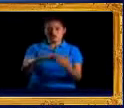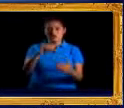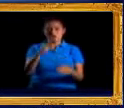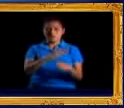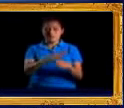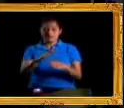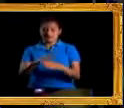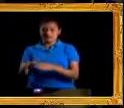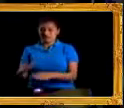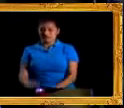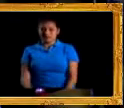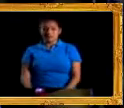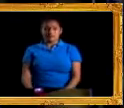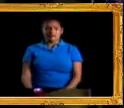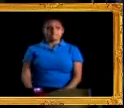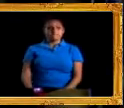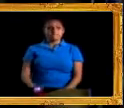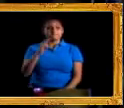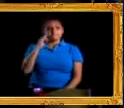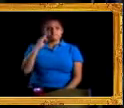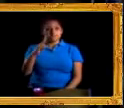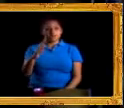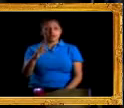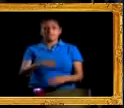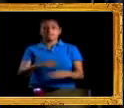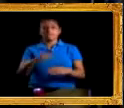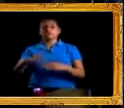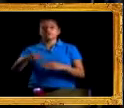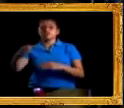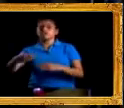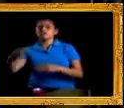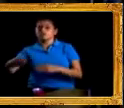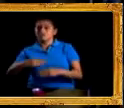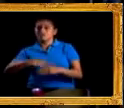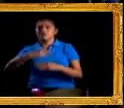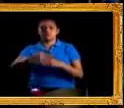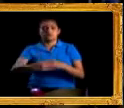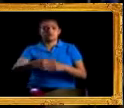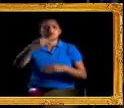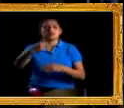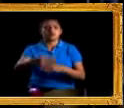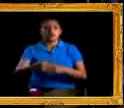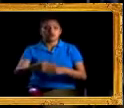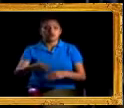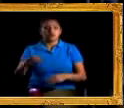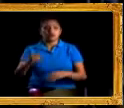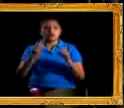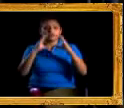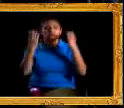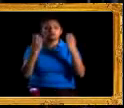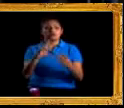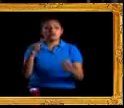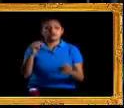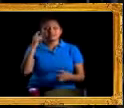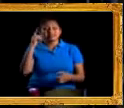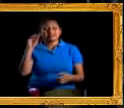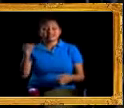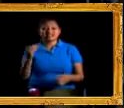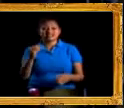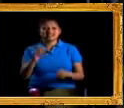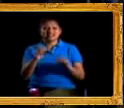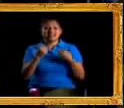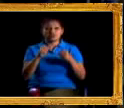está avanzando. Mire, el proceso que el mundo no entiende es que se provocó una disonancia